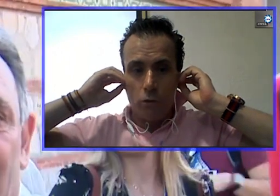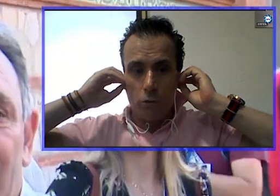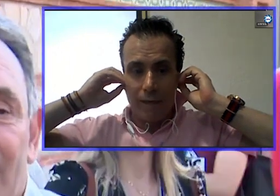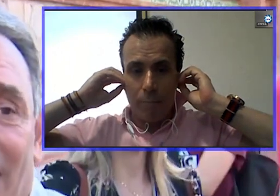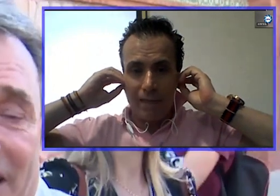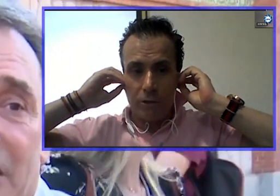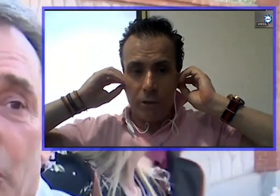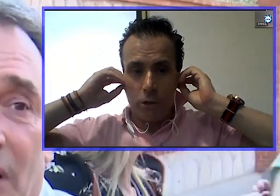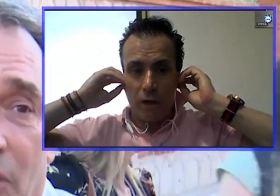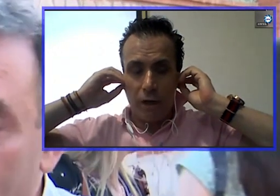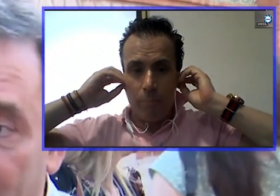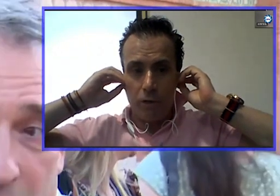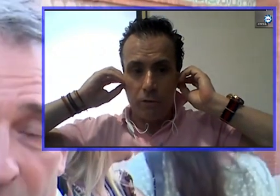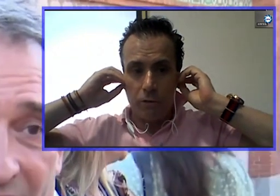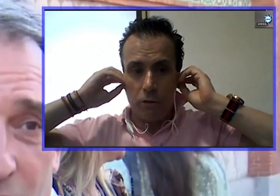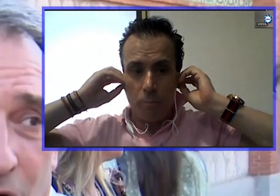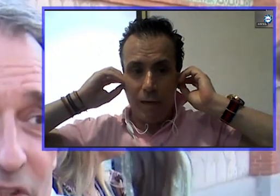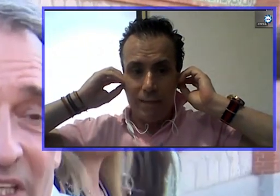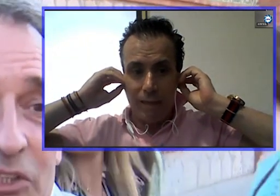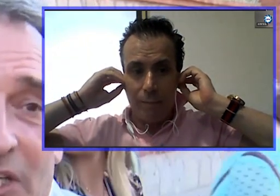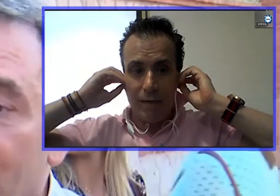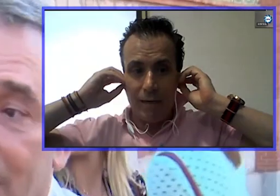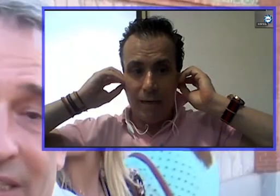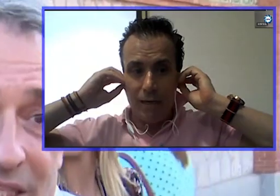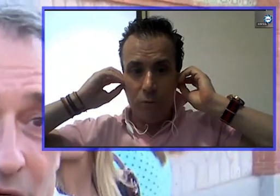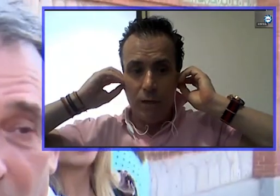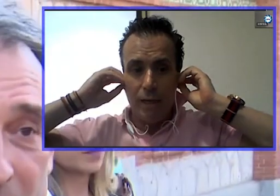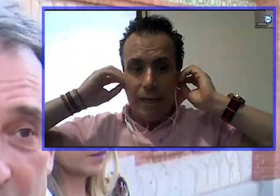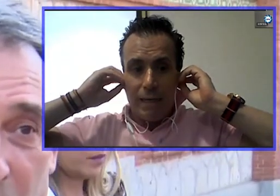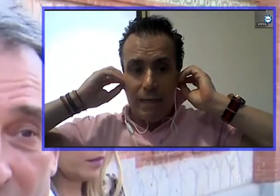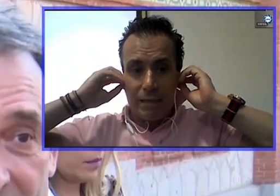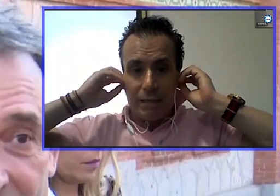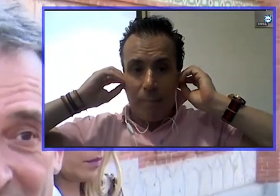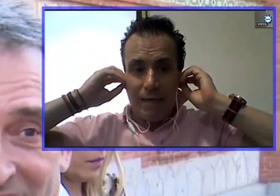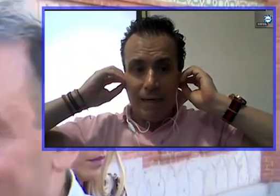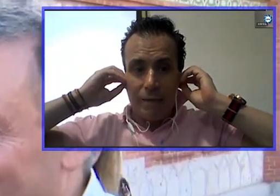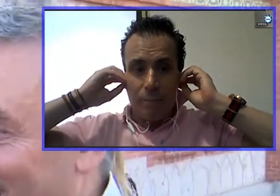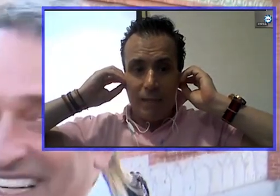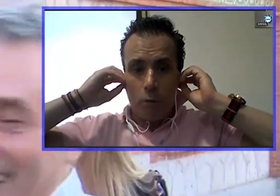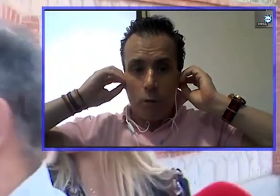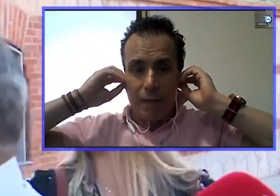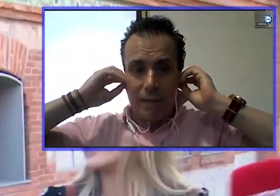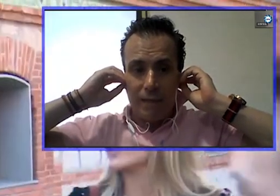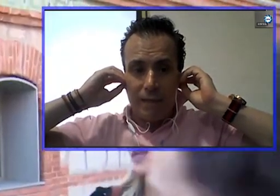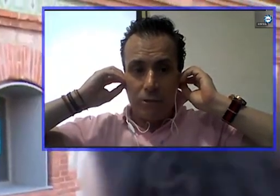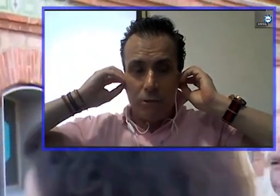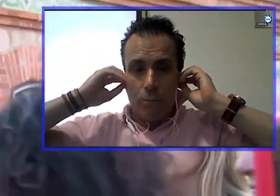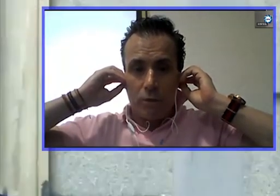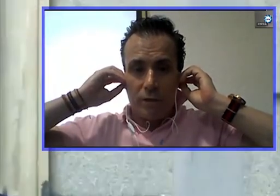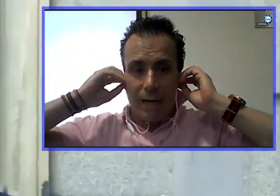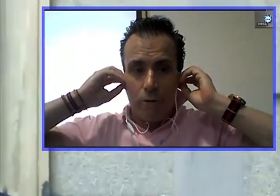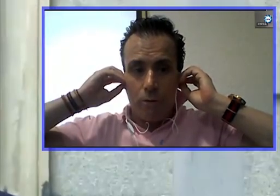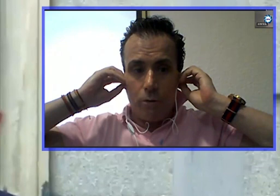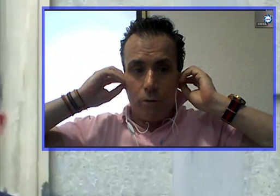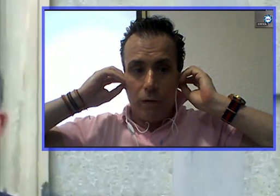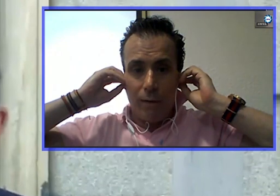antepasados en otros regímenes políticos, en otros países y también aquí en el nuestro, y se matan políticamente. En este caso, pues